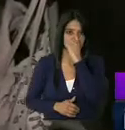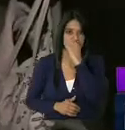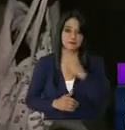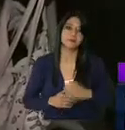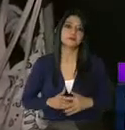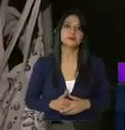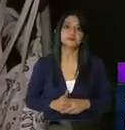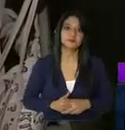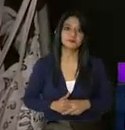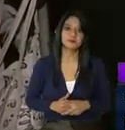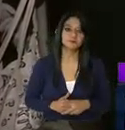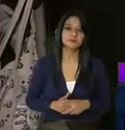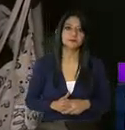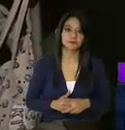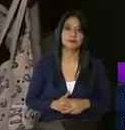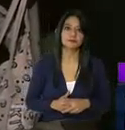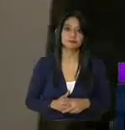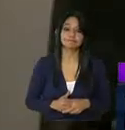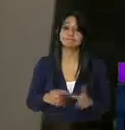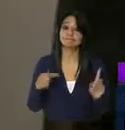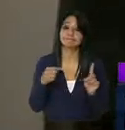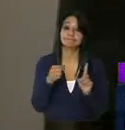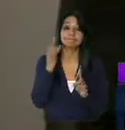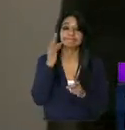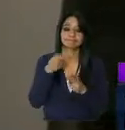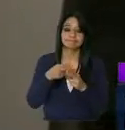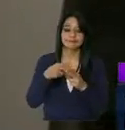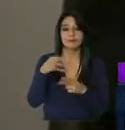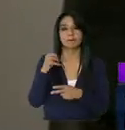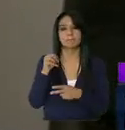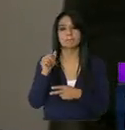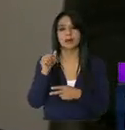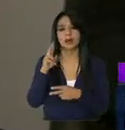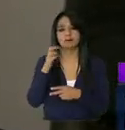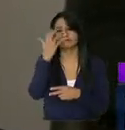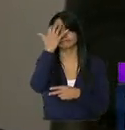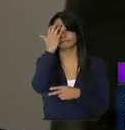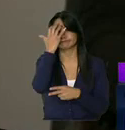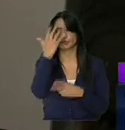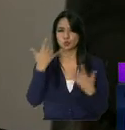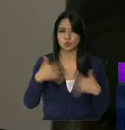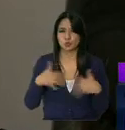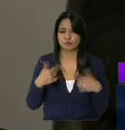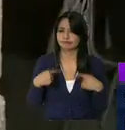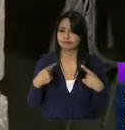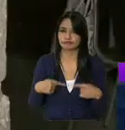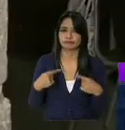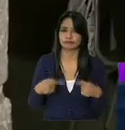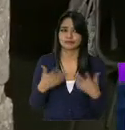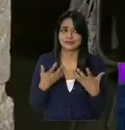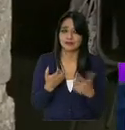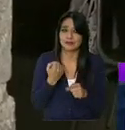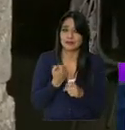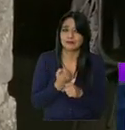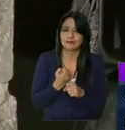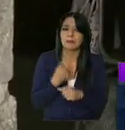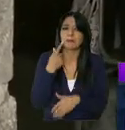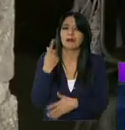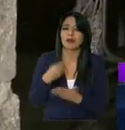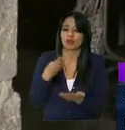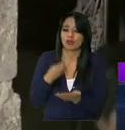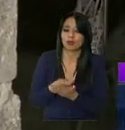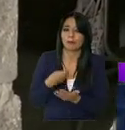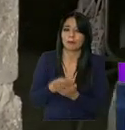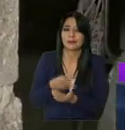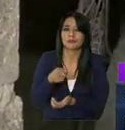Los días de angustia eran eternos para María Lachimba, pensando en la necesidad de trabajar para poder adquirir insulina para